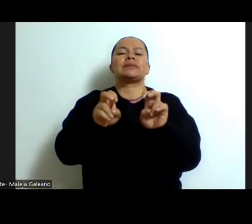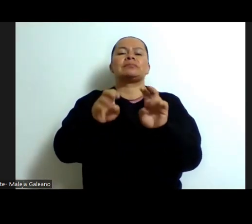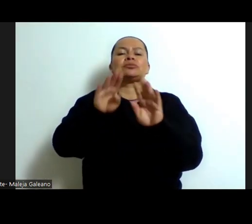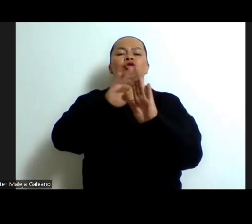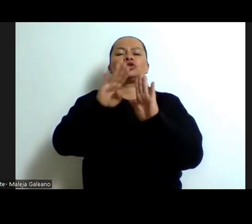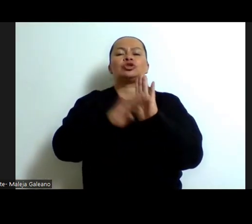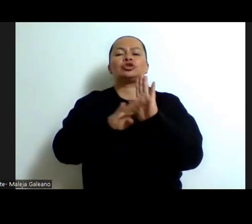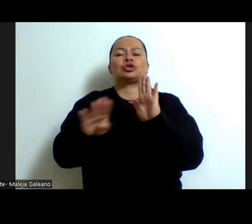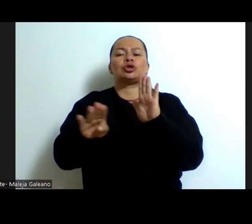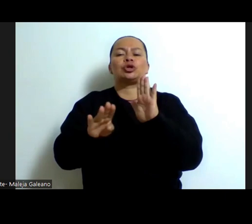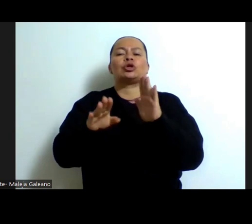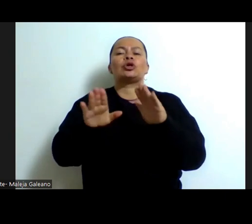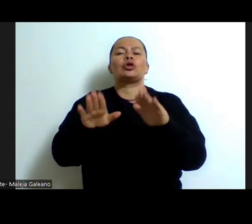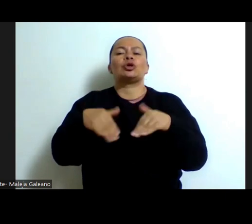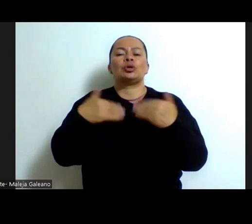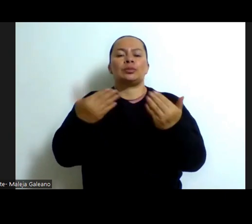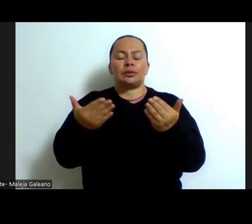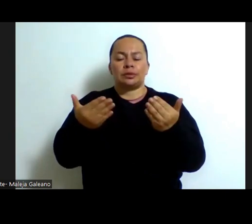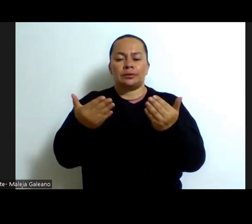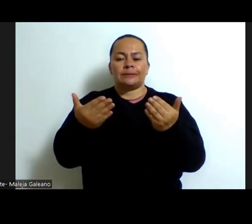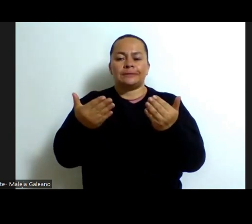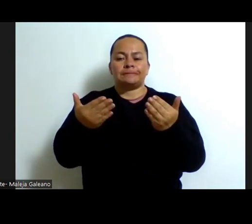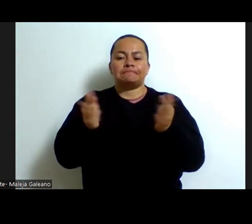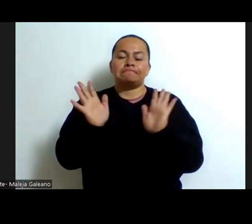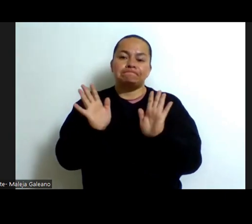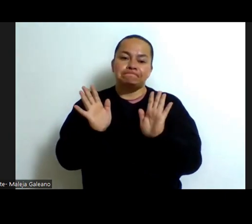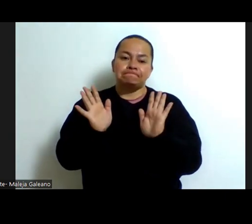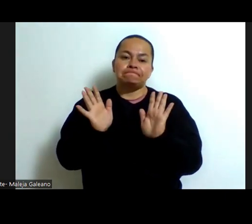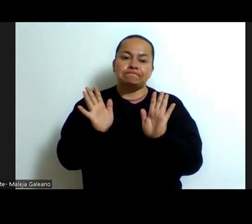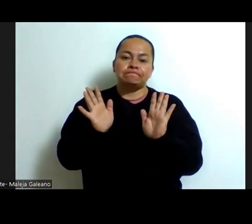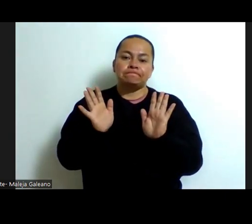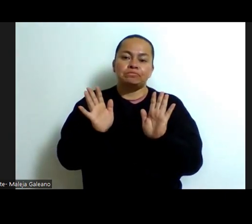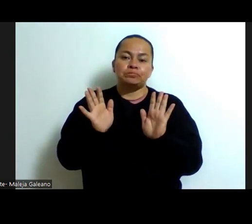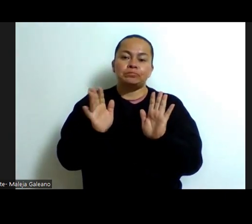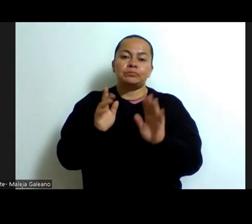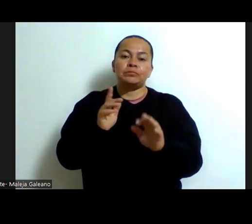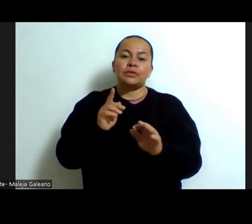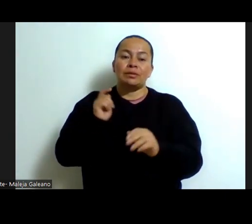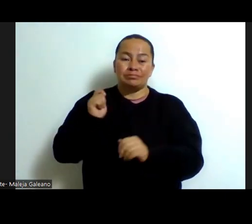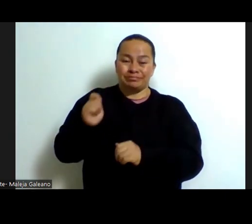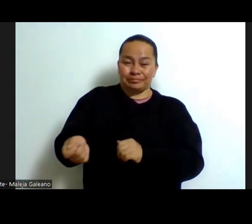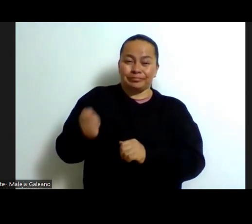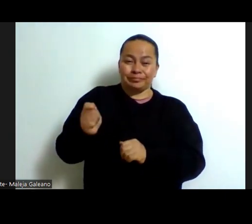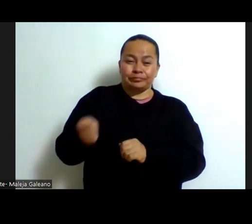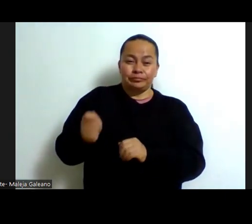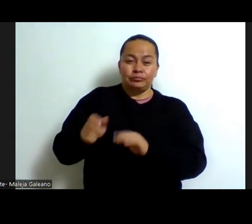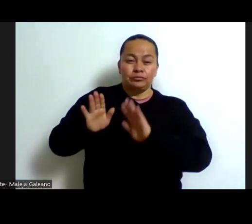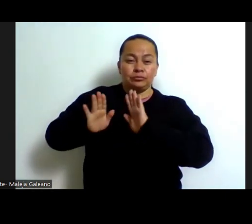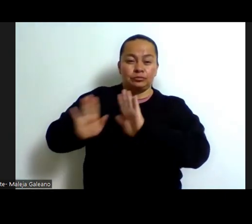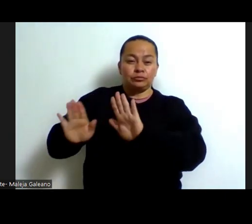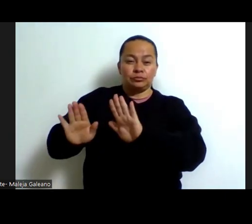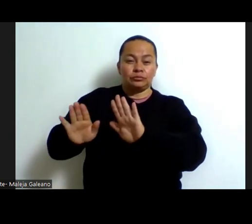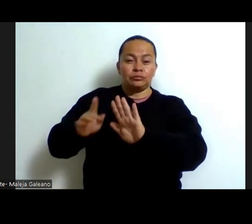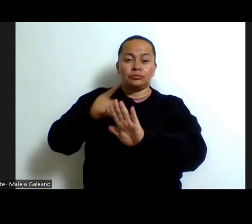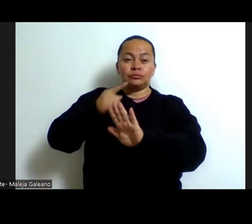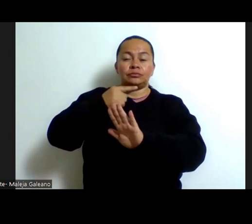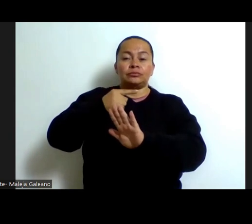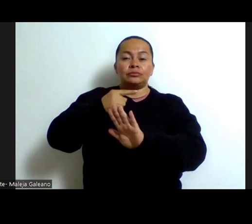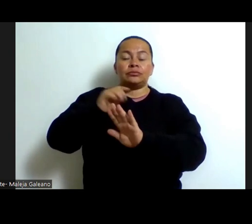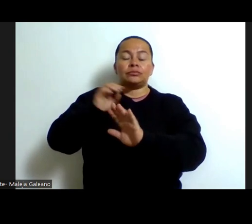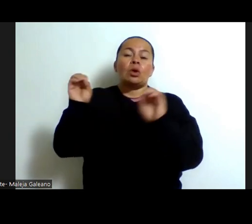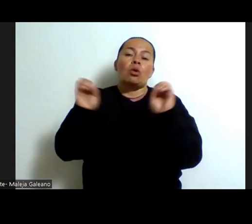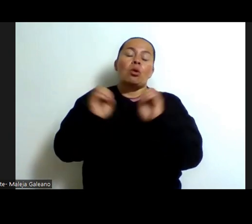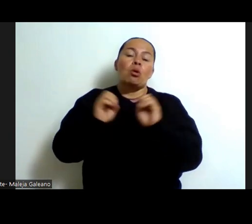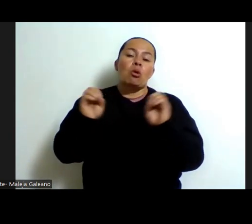como eh este las sentencias eh o la las